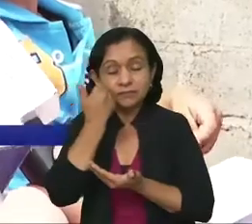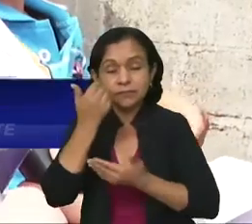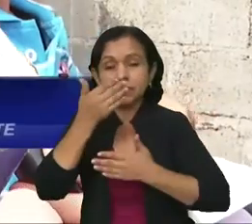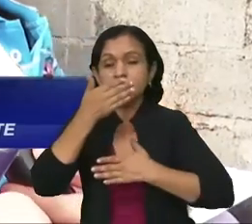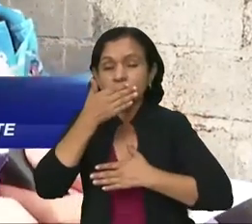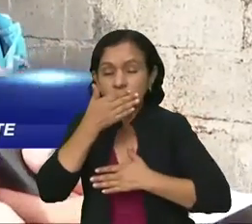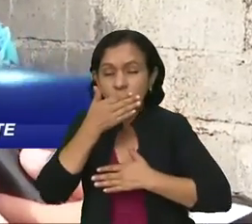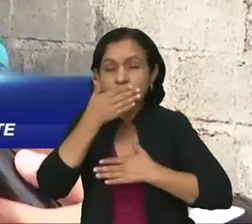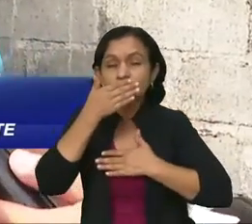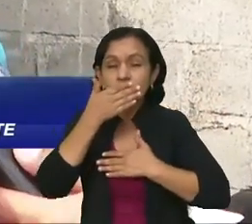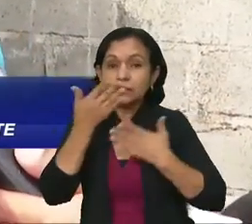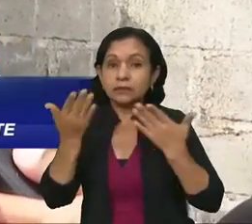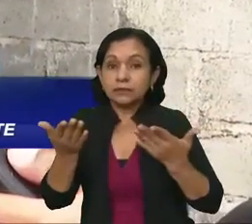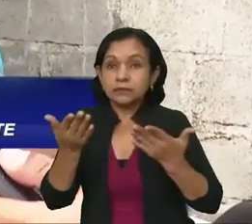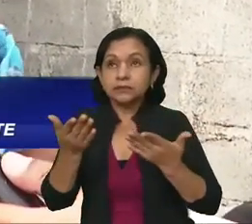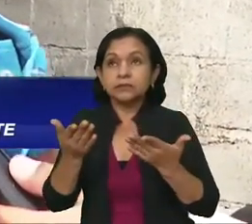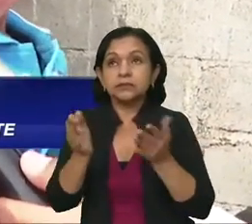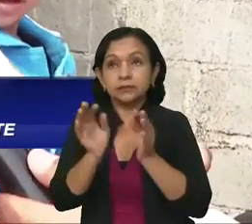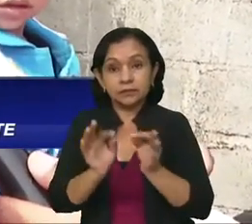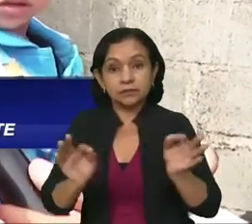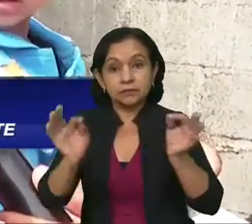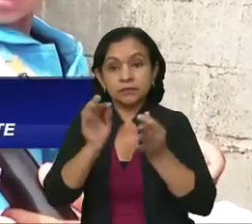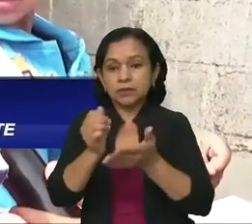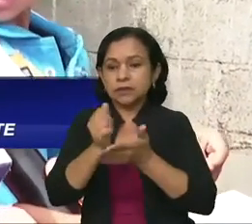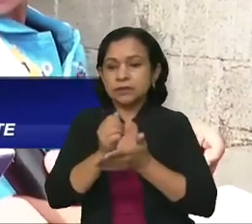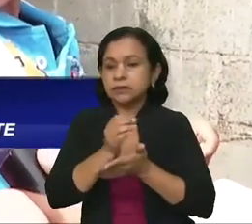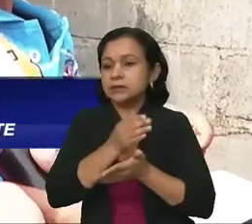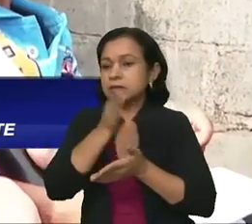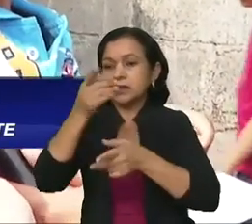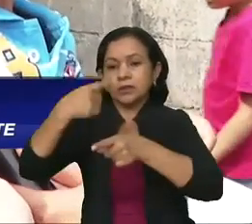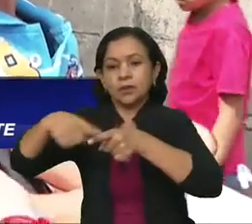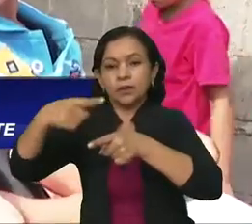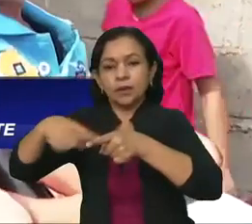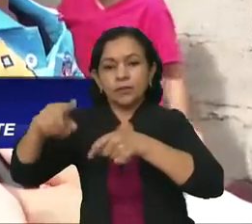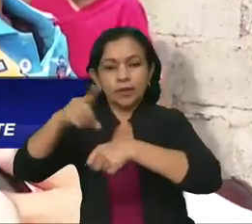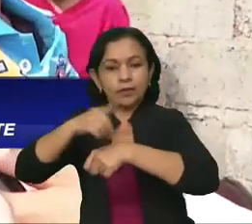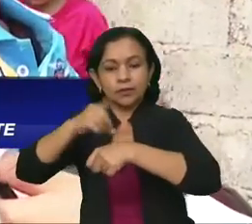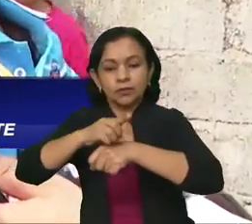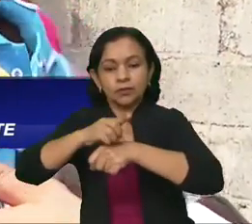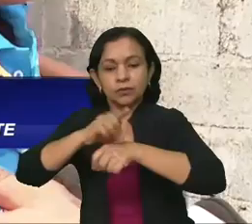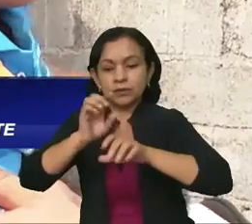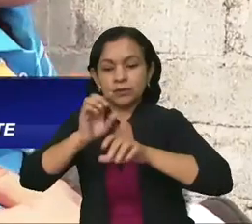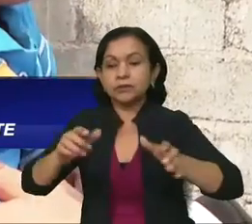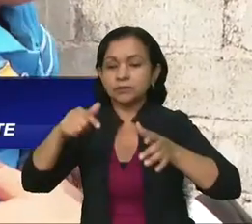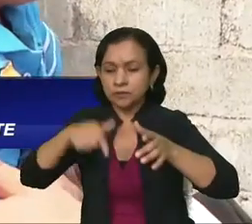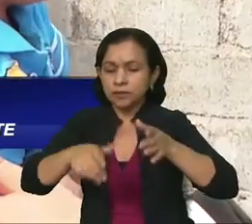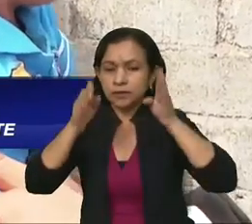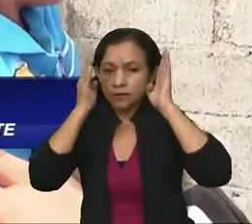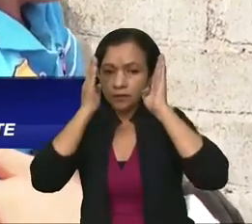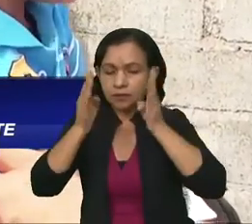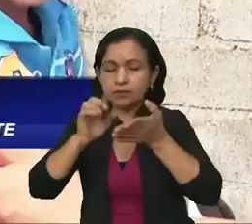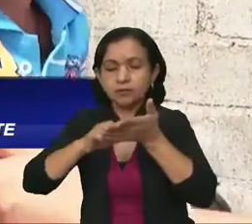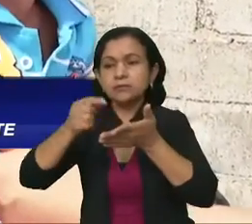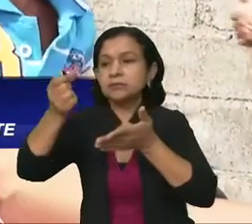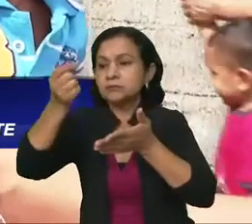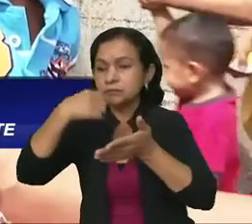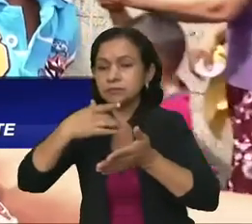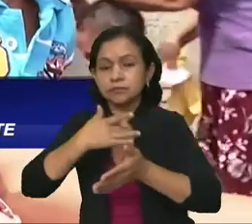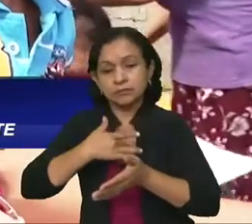neumonía. Y eso es algo porque ya no voy a ir a pagar un pediatra, ya me lo van a dar aquí gratis, la consulta y el medicamento y todo lo que mi